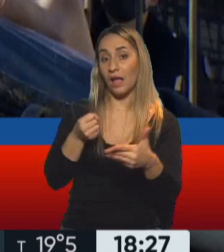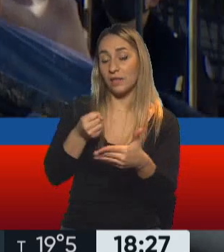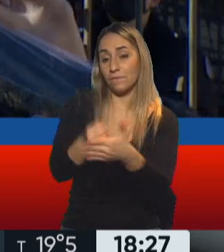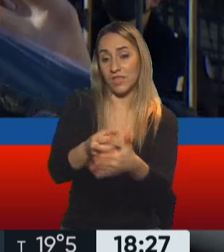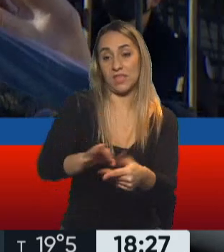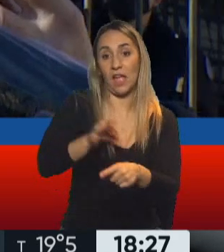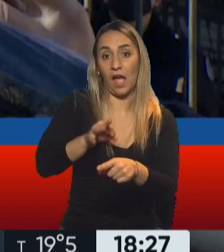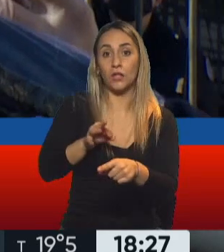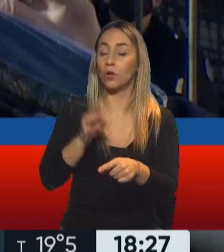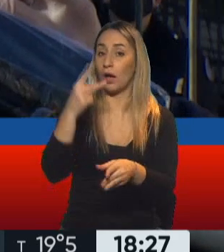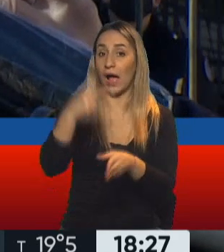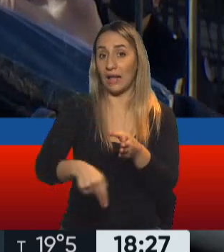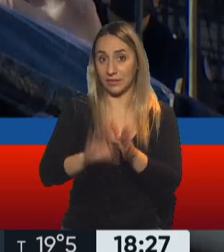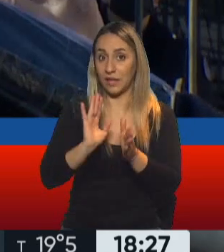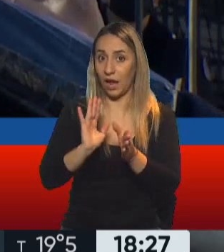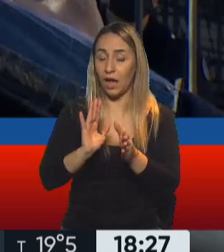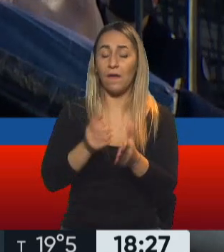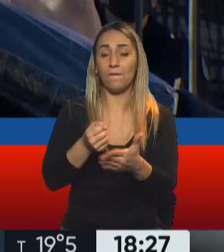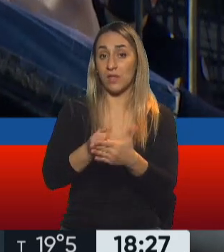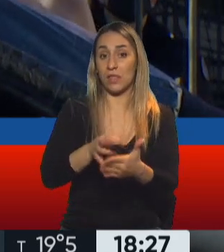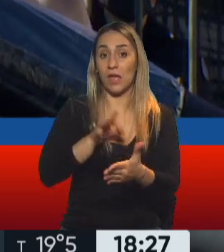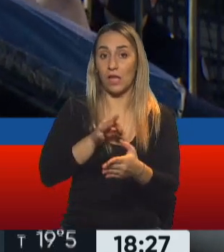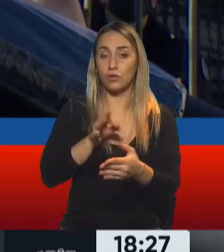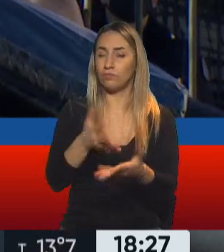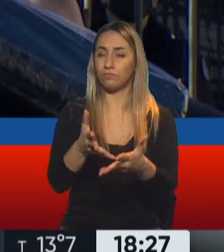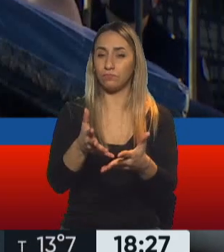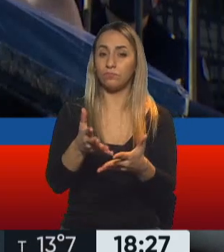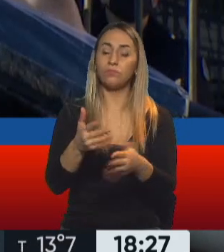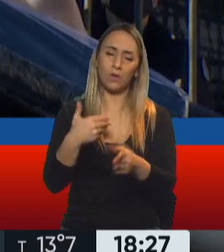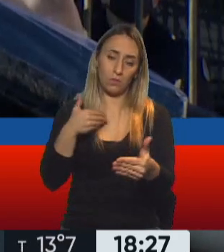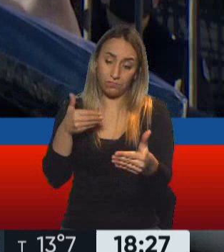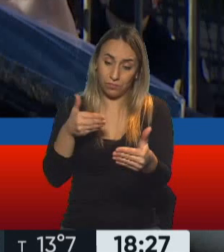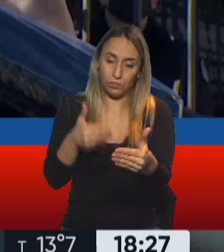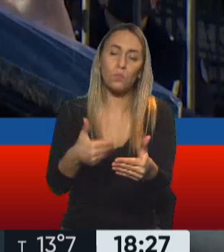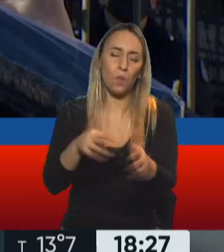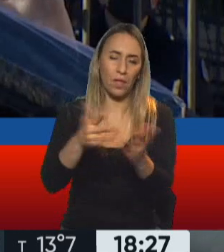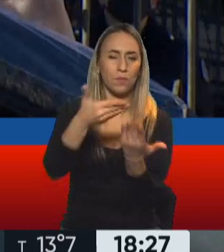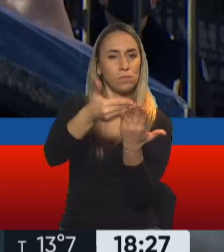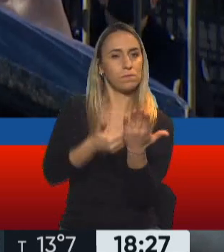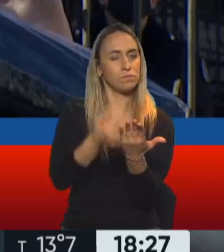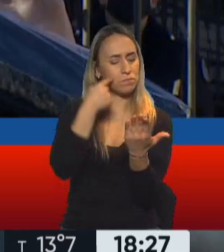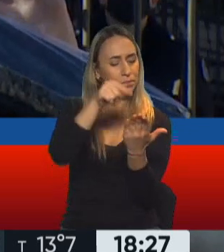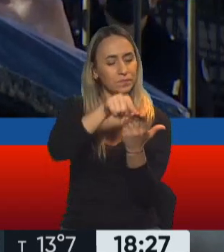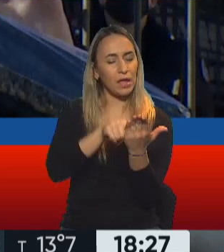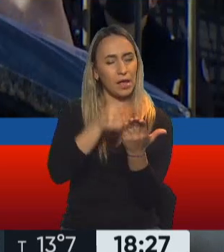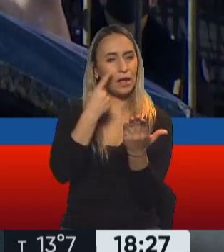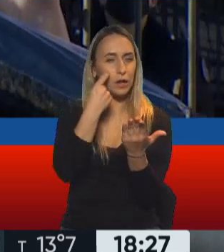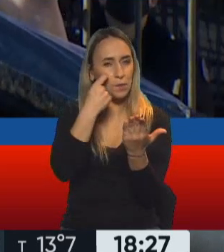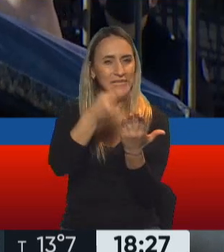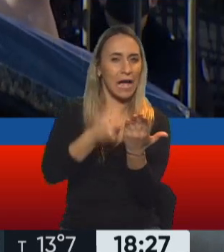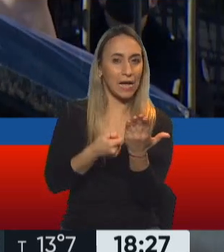fecha máxima, pero debo con posibilidad de revisarlo en cualquier momento, ir incrementando